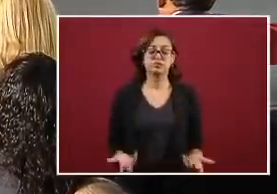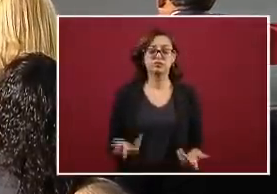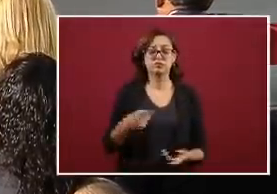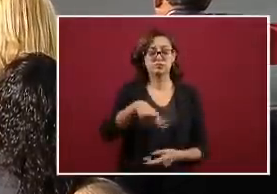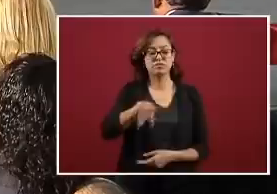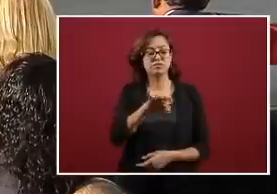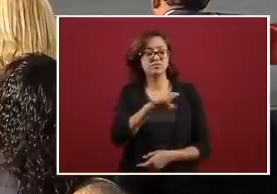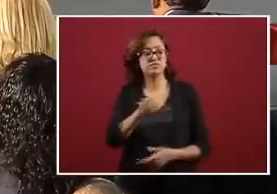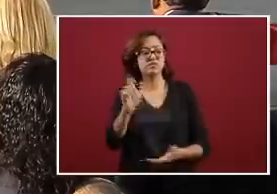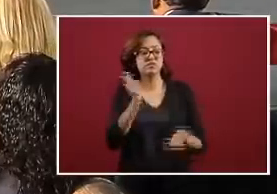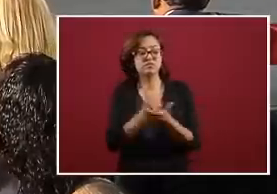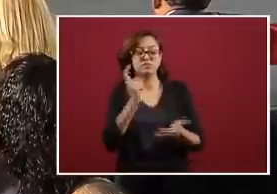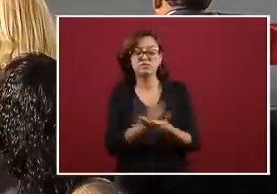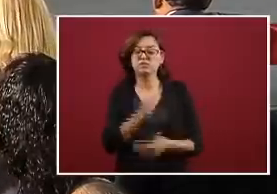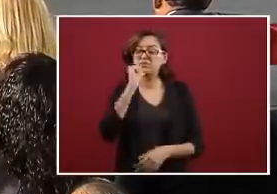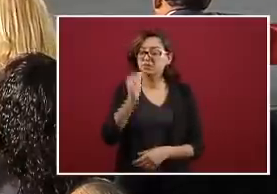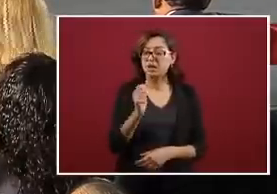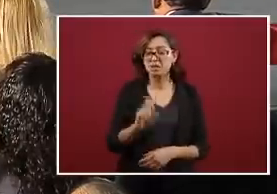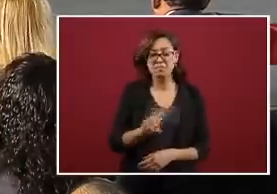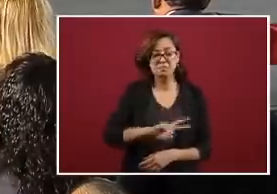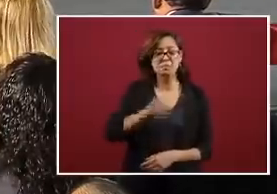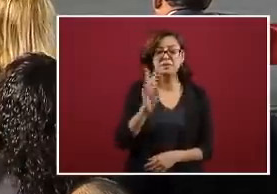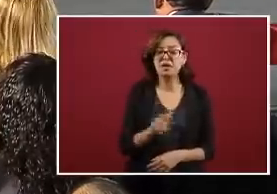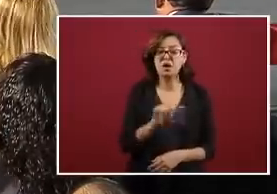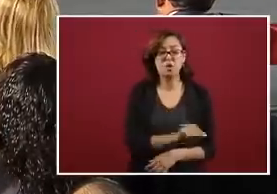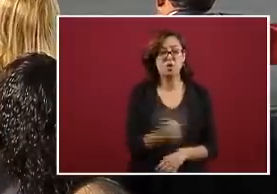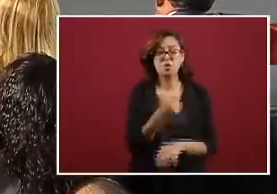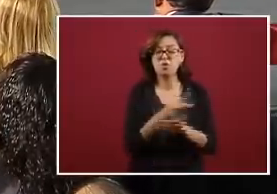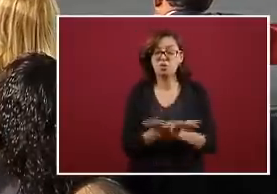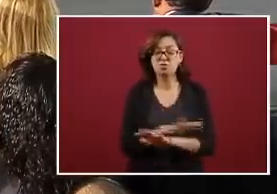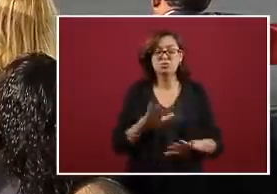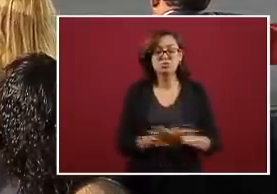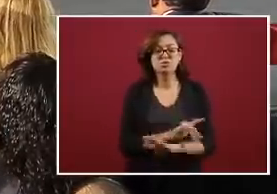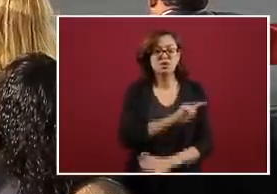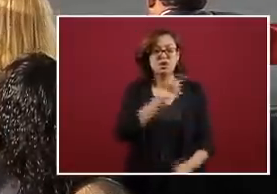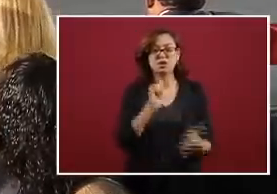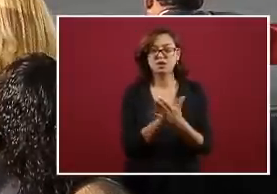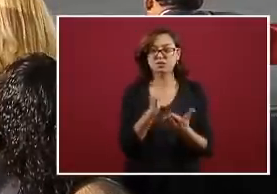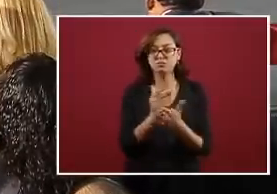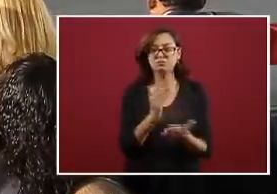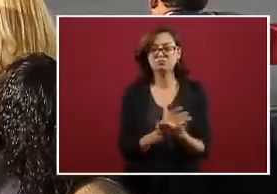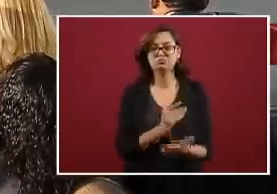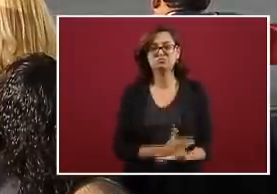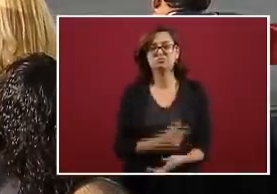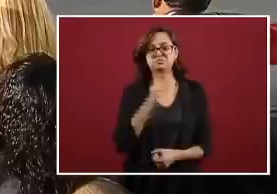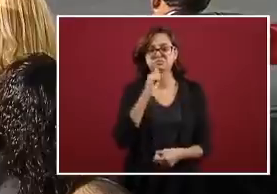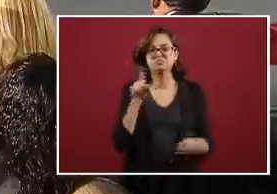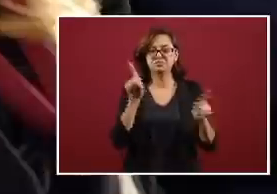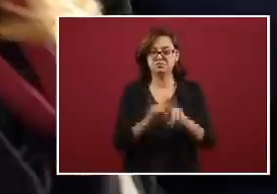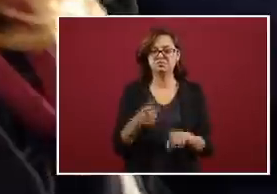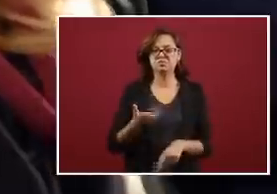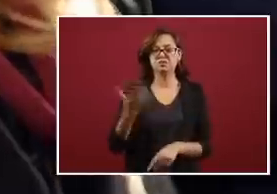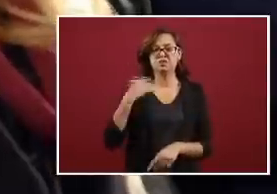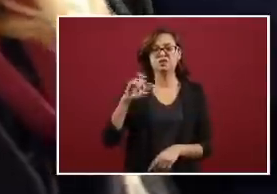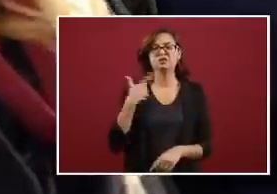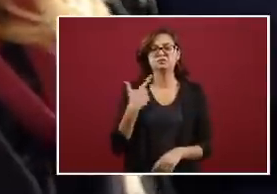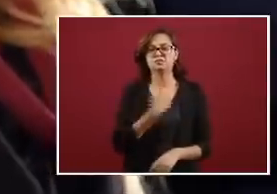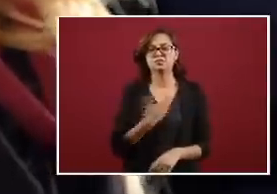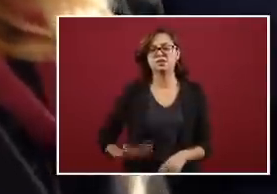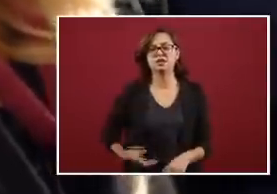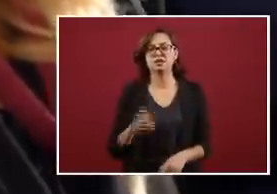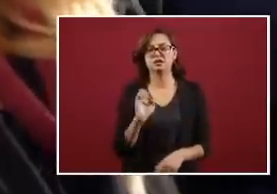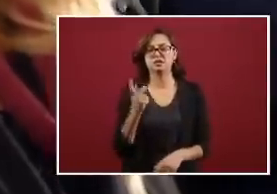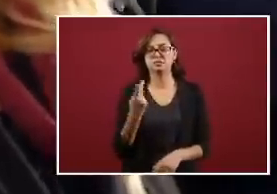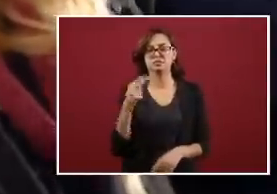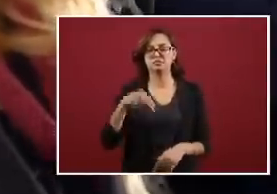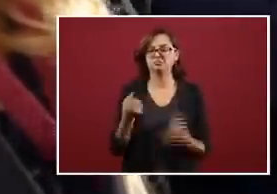contribuciones. Ese, la verdad, es otra reforma que impuso el presidente Peña Nieto y no